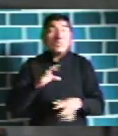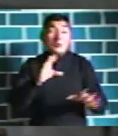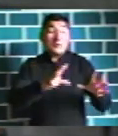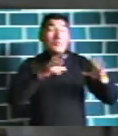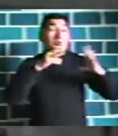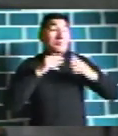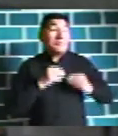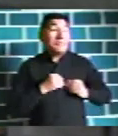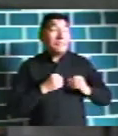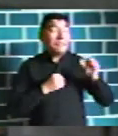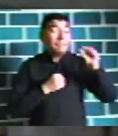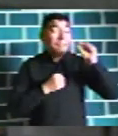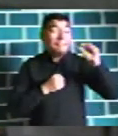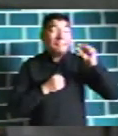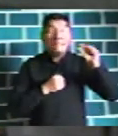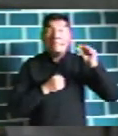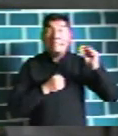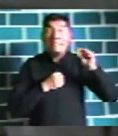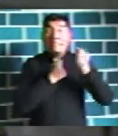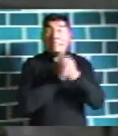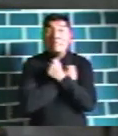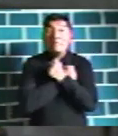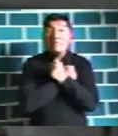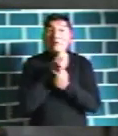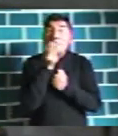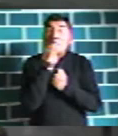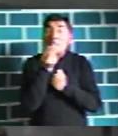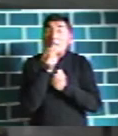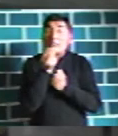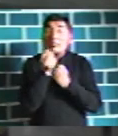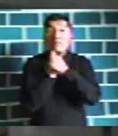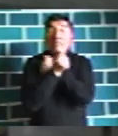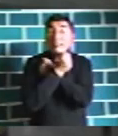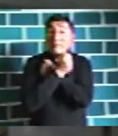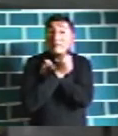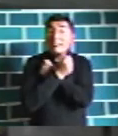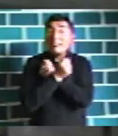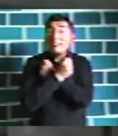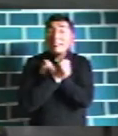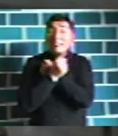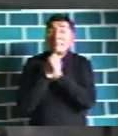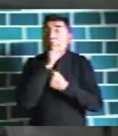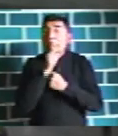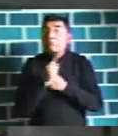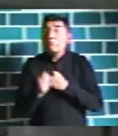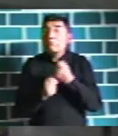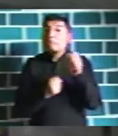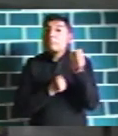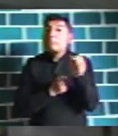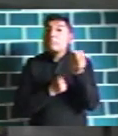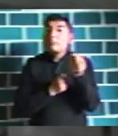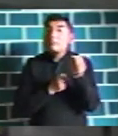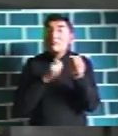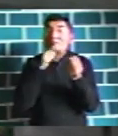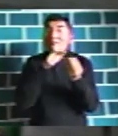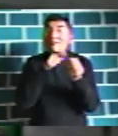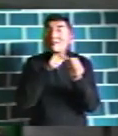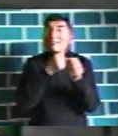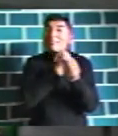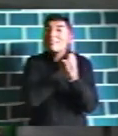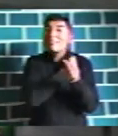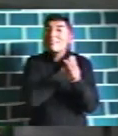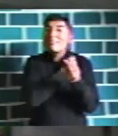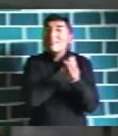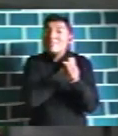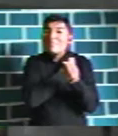con ese amorcito mediocre con ese amorcito medio tantito con esa con ese